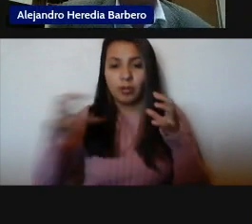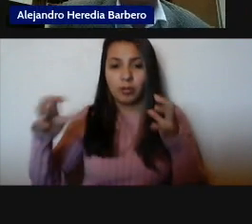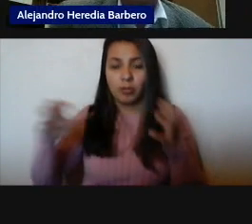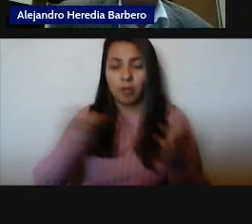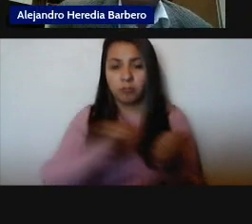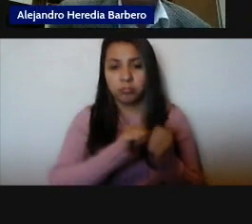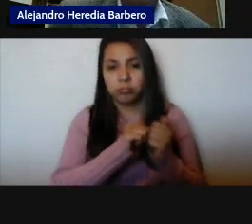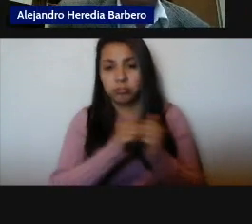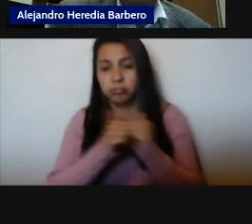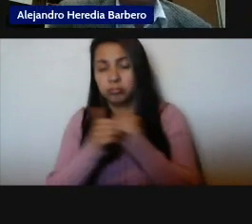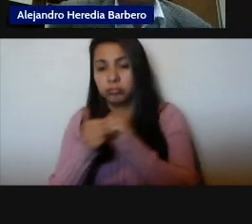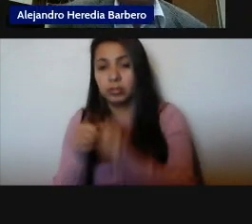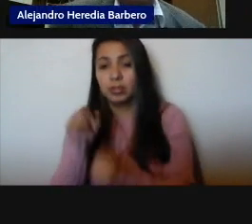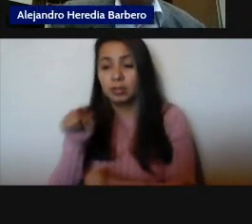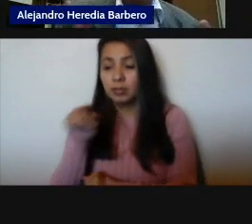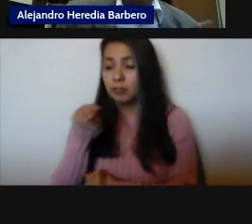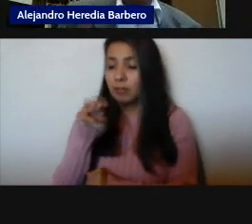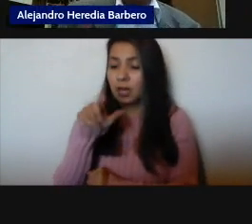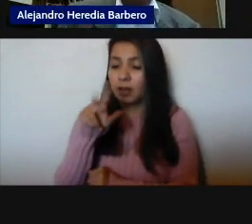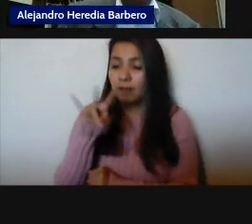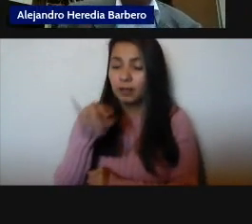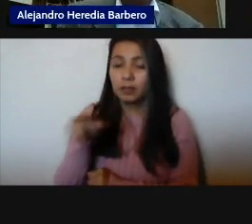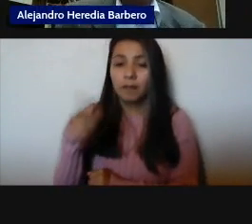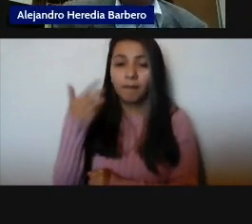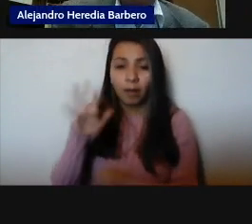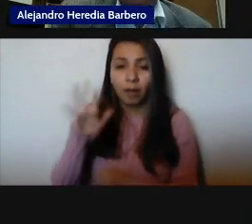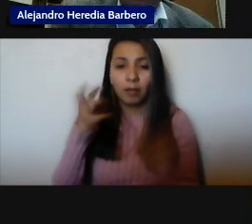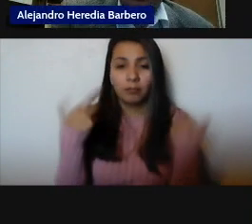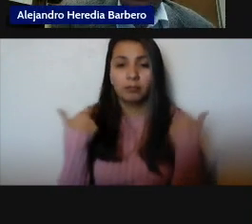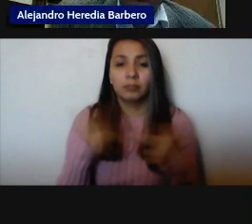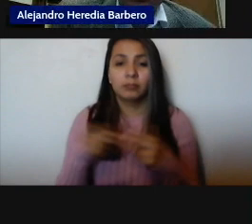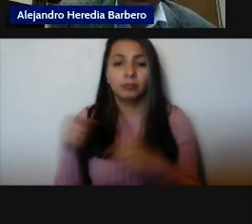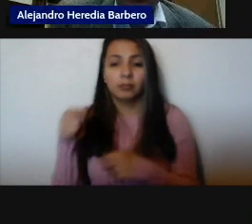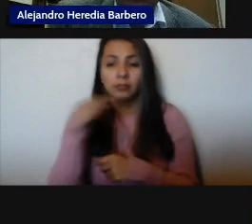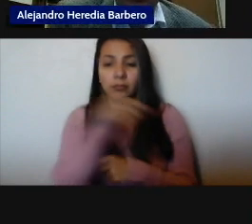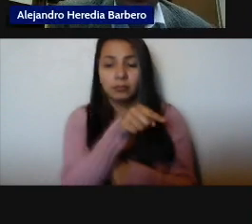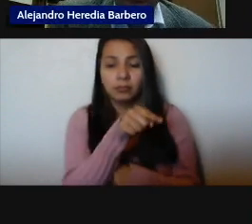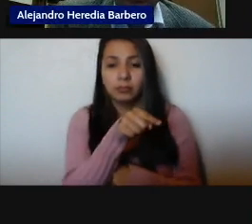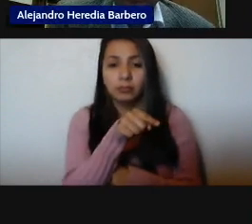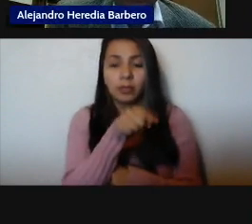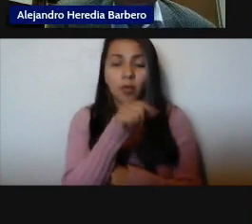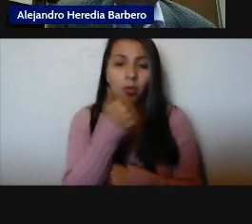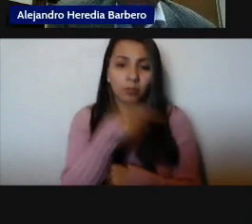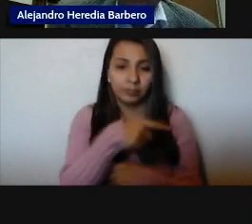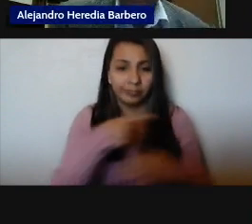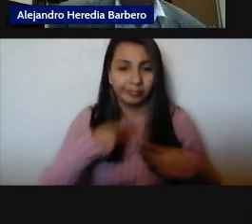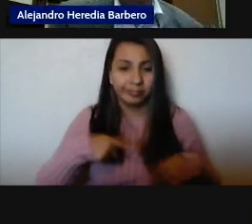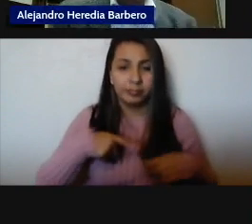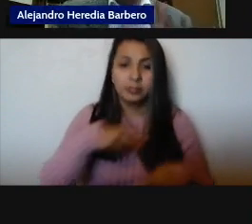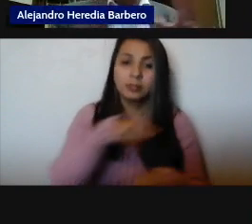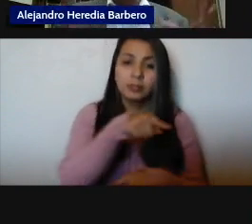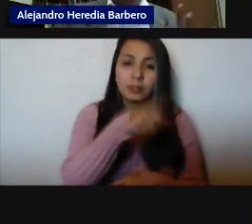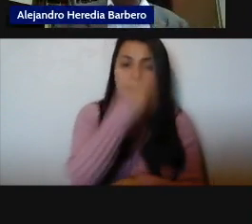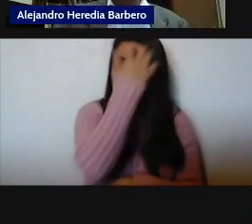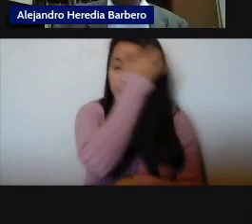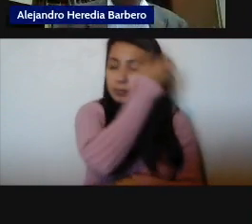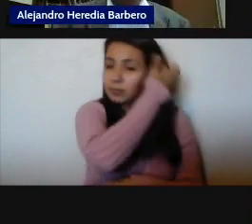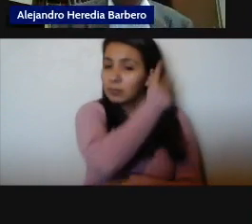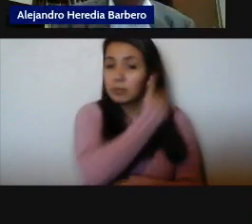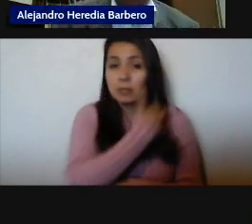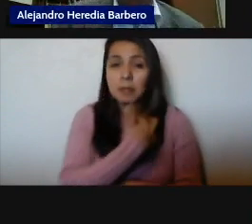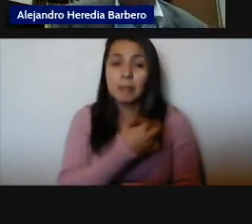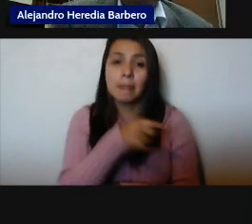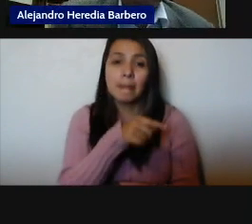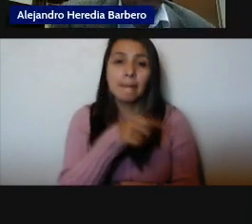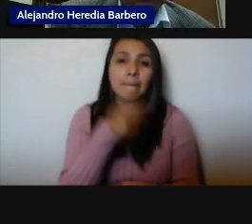en esta evolución molecular. Y bueno, pues Melvin Calvin fue tutor de Cyril Ponant-Peruma. Y bueno, pues tenemos